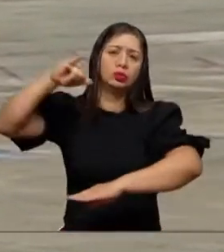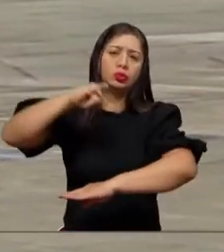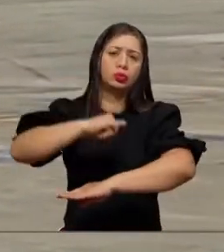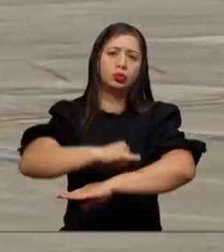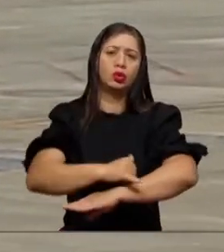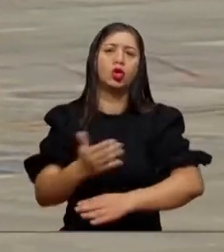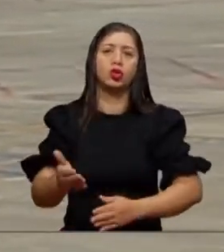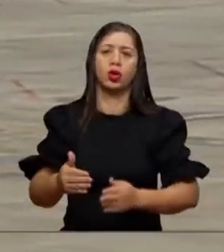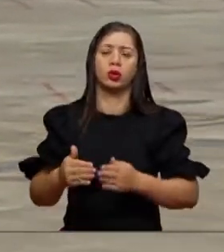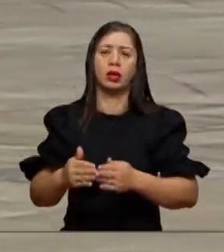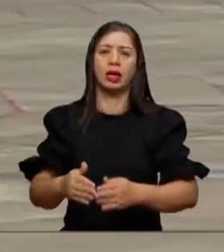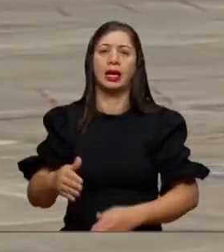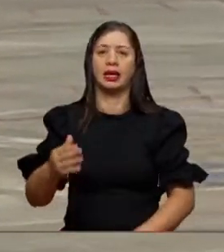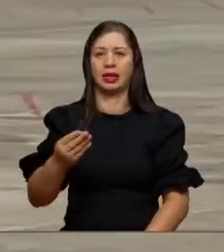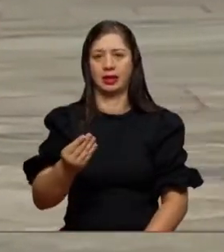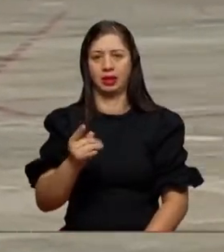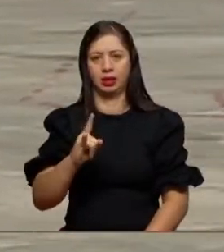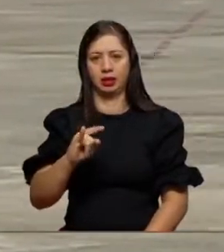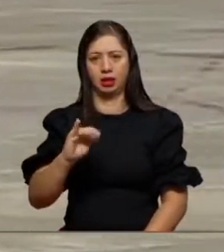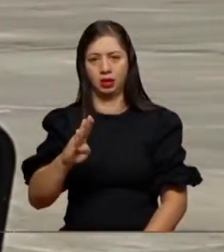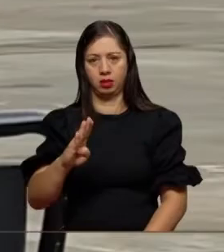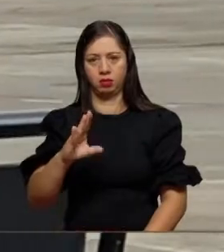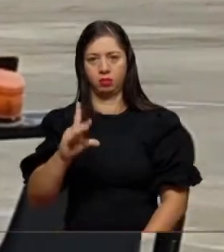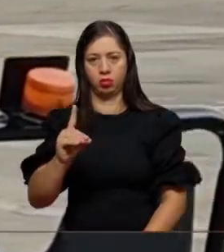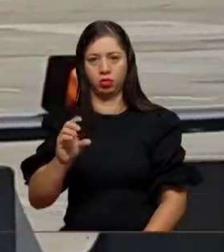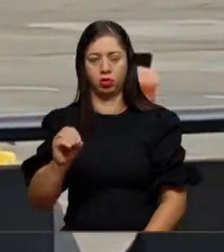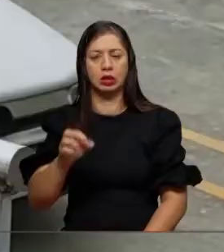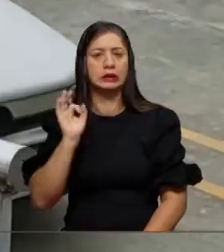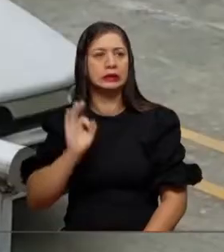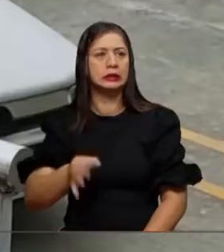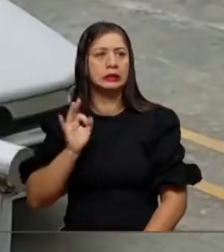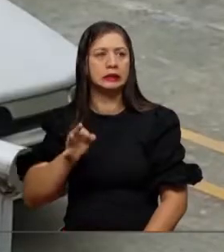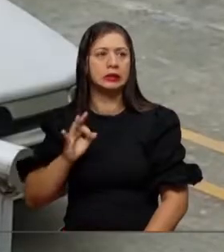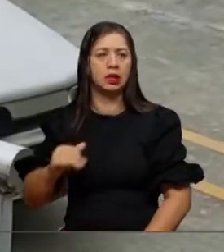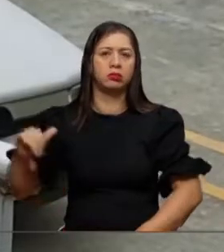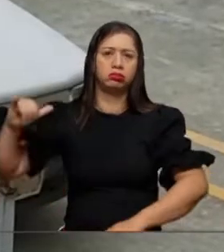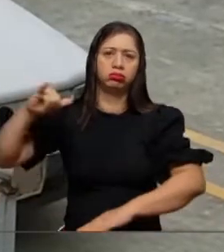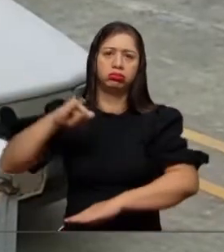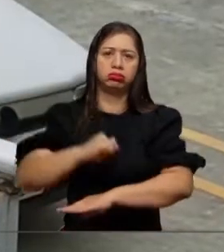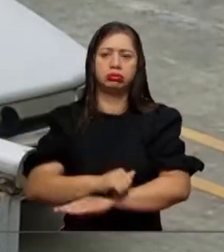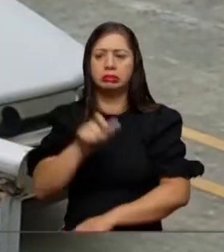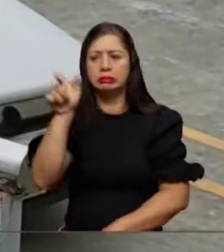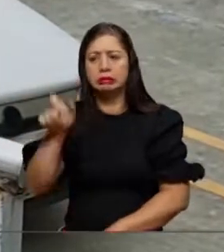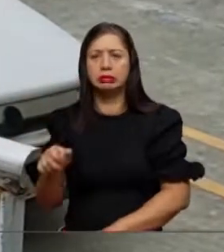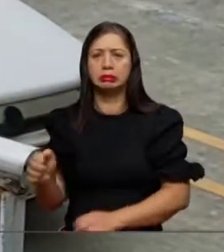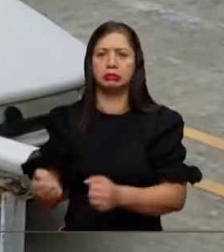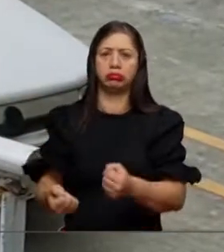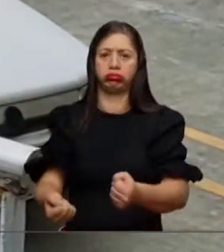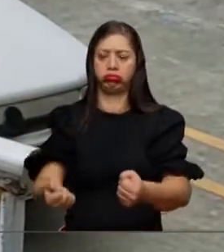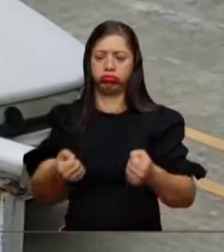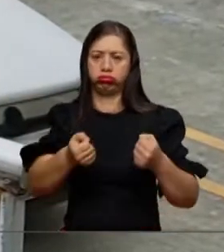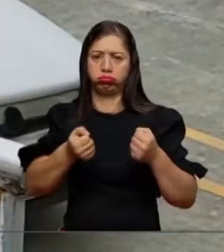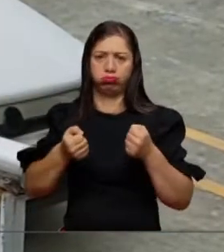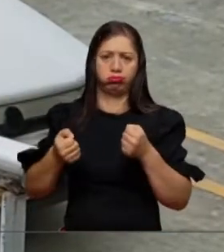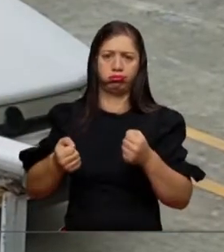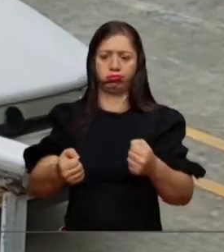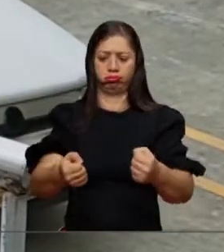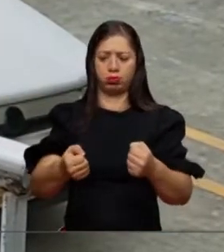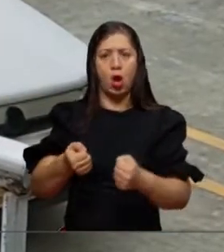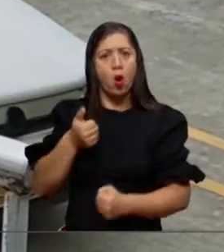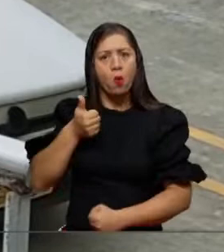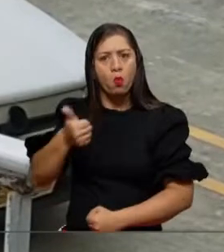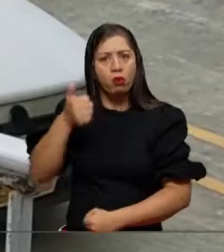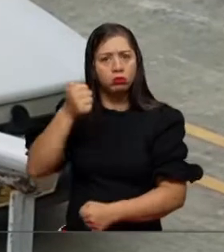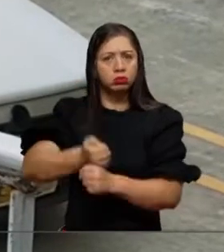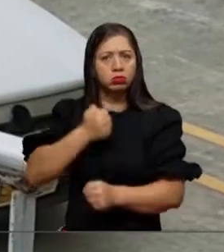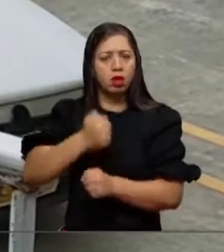Quibdó. Él inició de copiloto y siempre ha volado por esta zona, un piloto bueno en su trabajo,